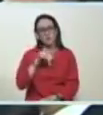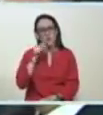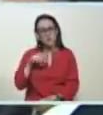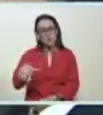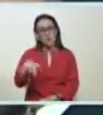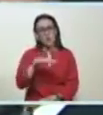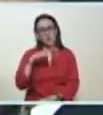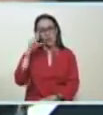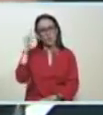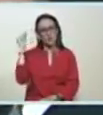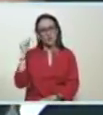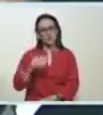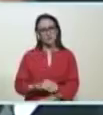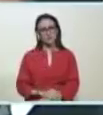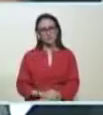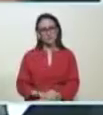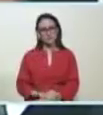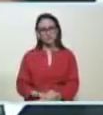con su fuerza,